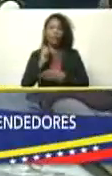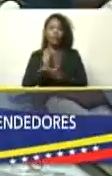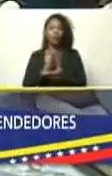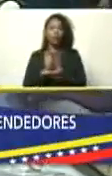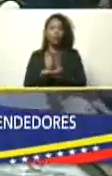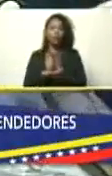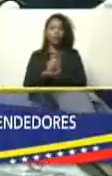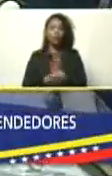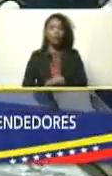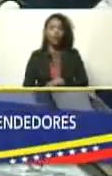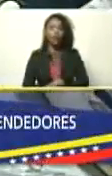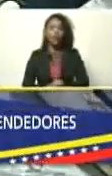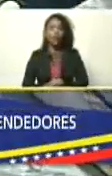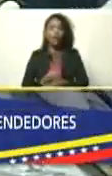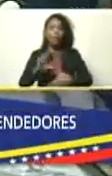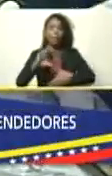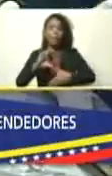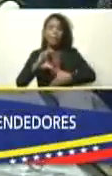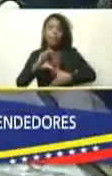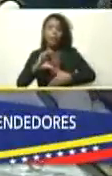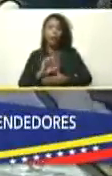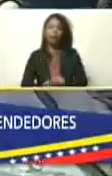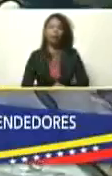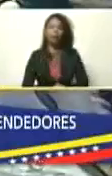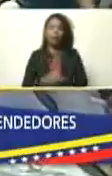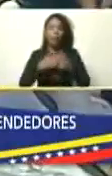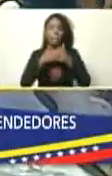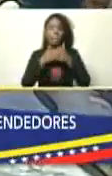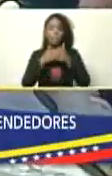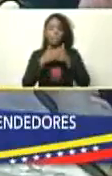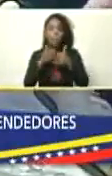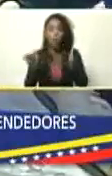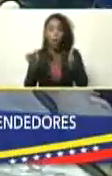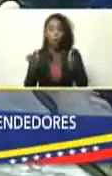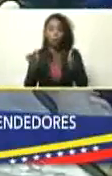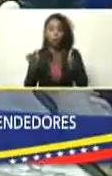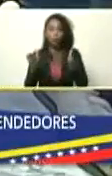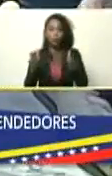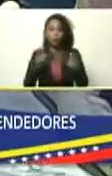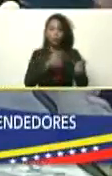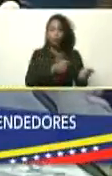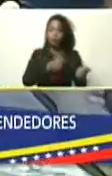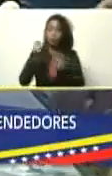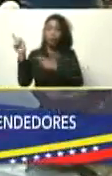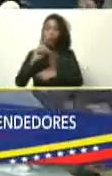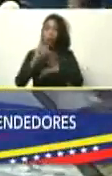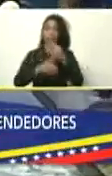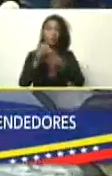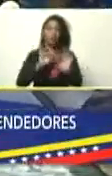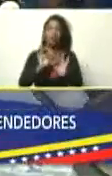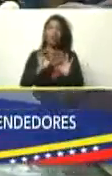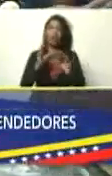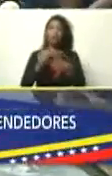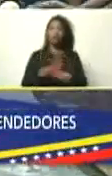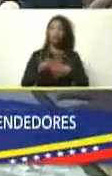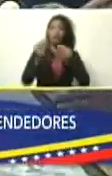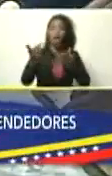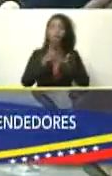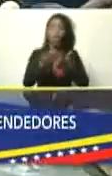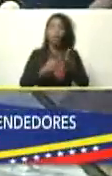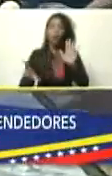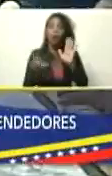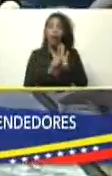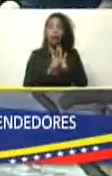otro, el Bicentenario, y abrimos las puertas y los llevamos, porque no hacemos nada con darles toda su documentación legal si entonces no